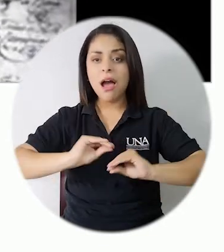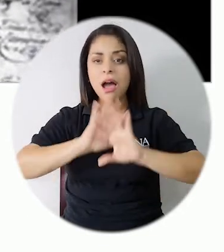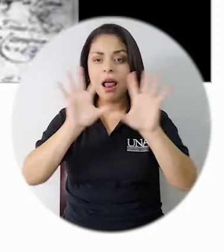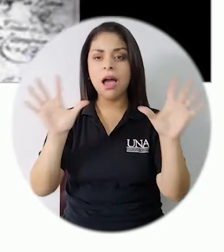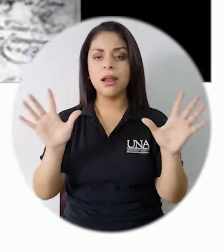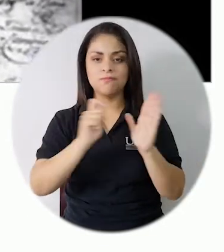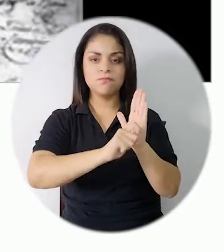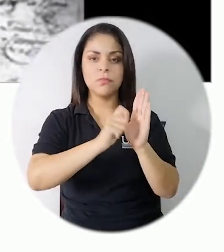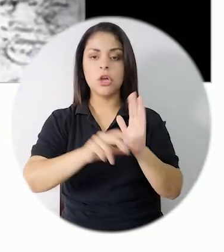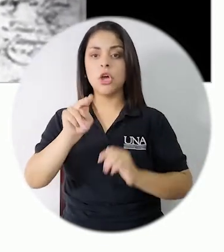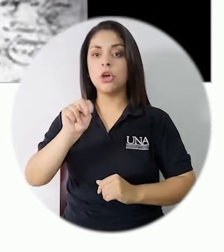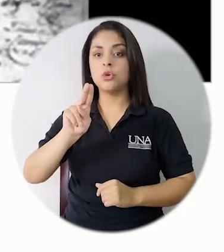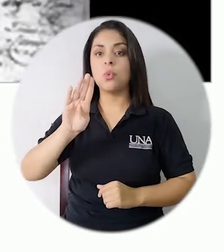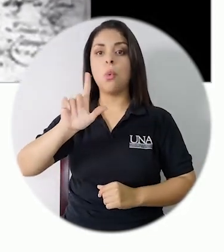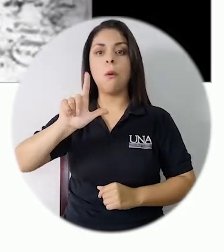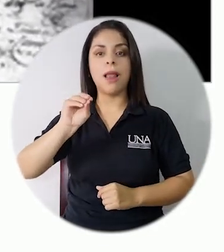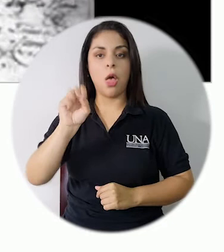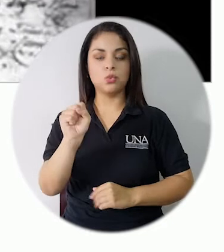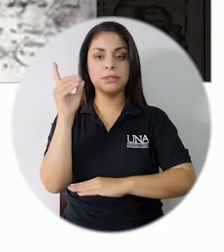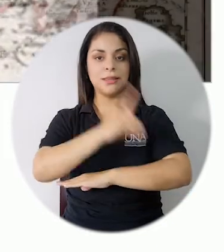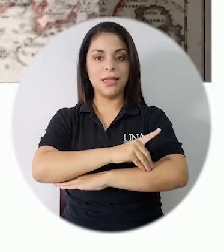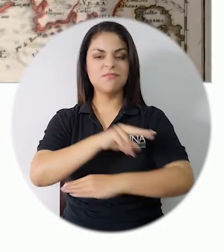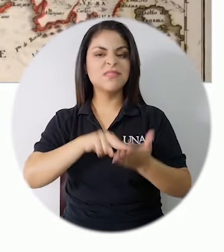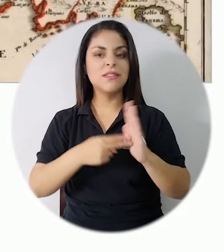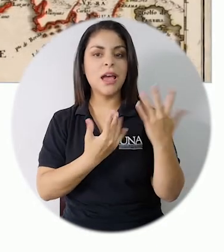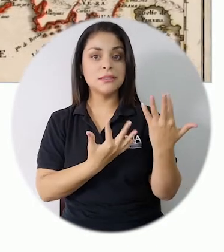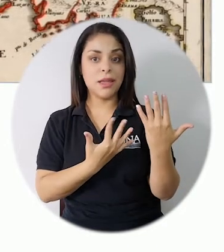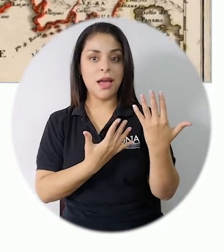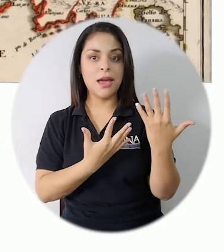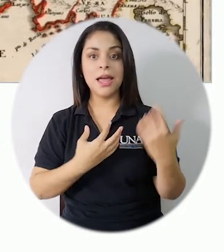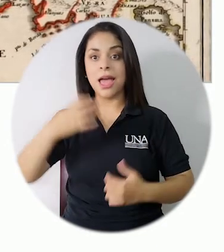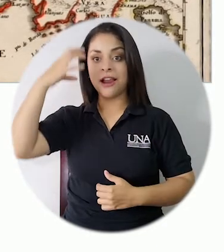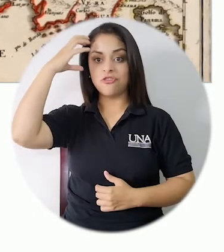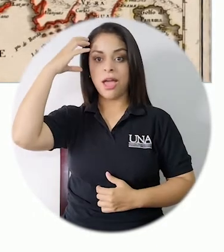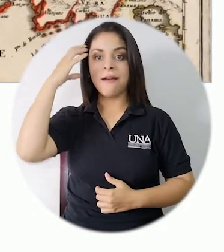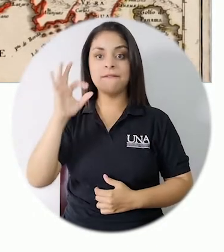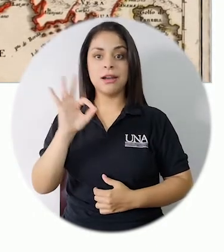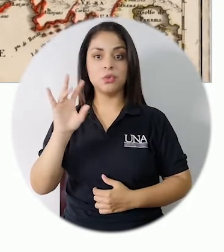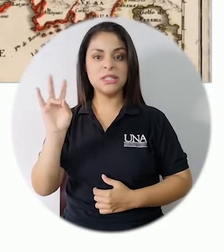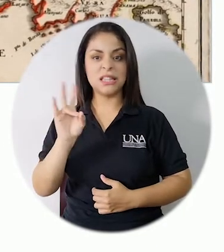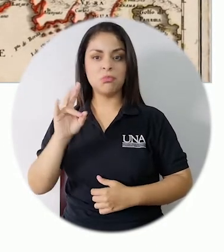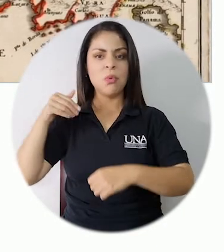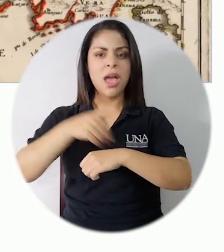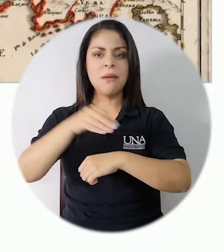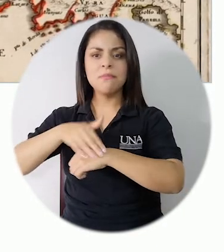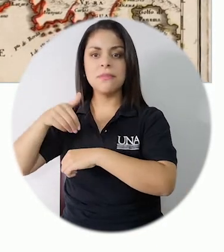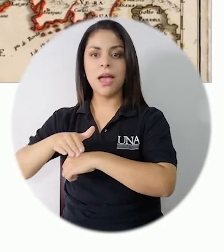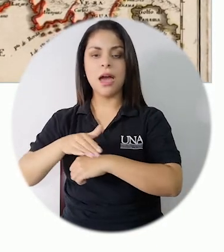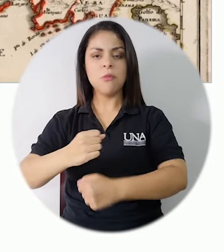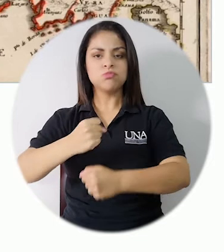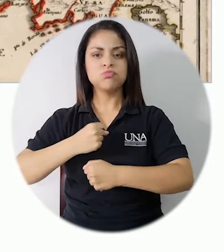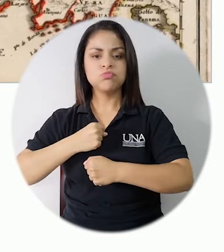los nublados del día. Es decir, esperar en caso de que el rey Fernando VII enviara tropas